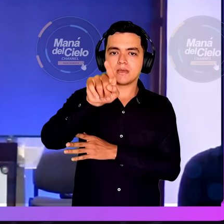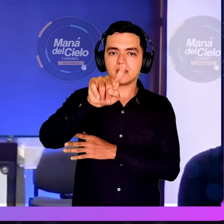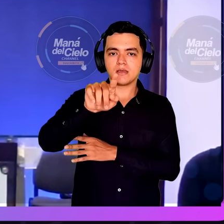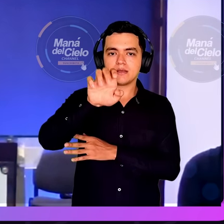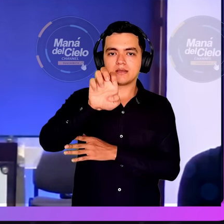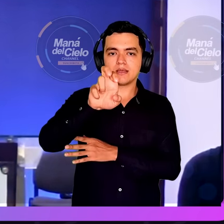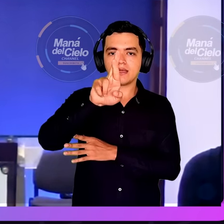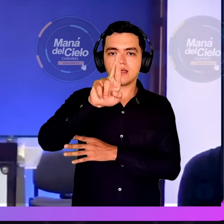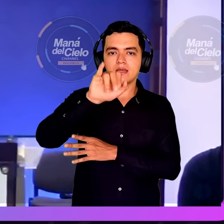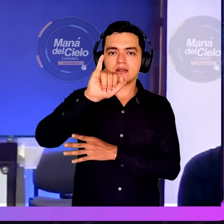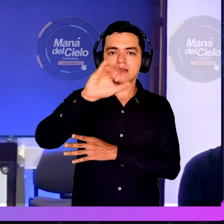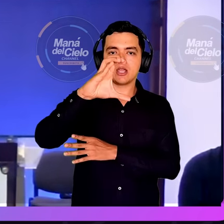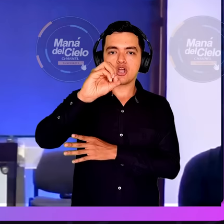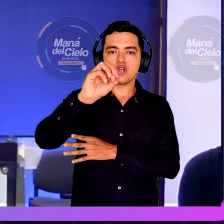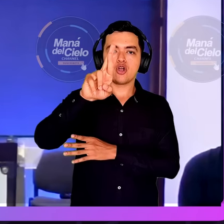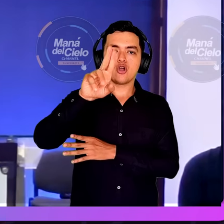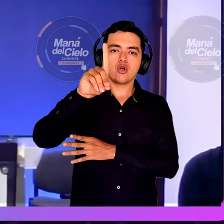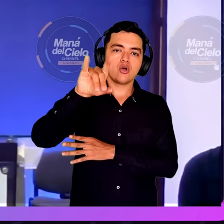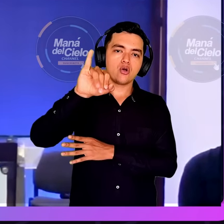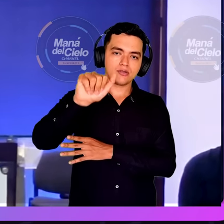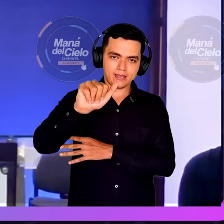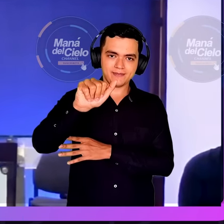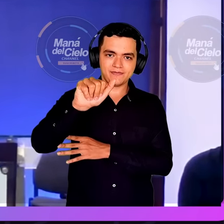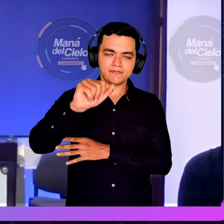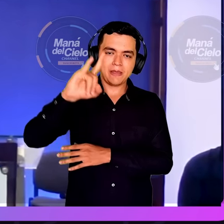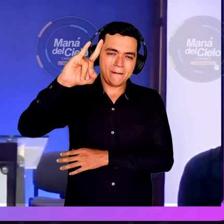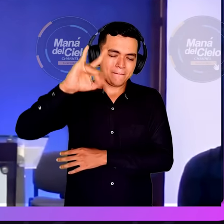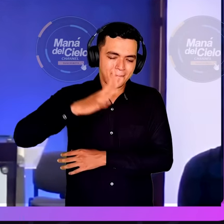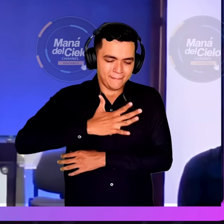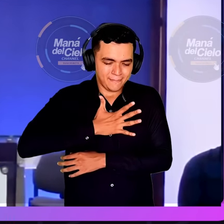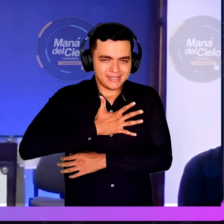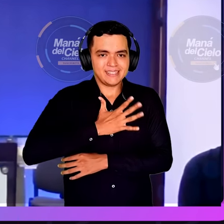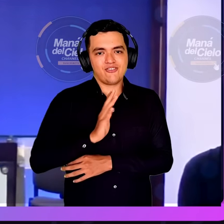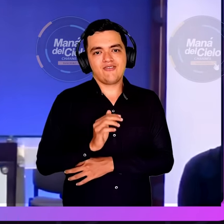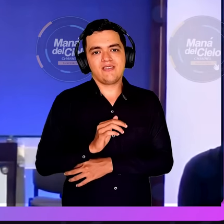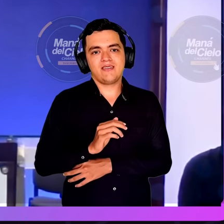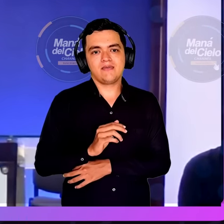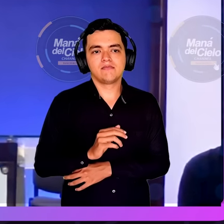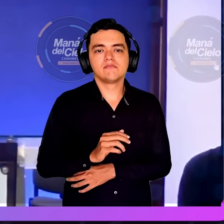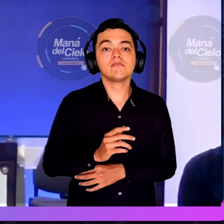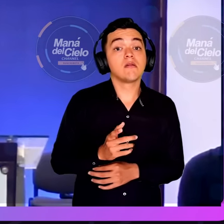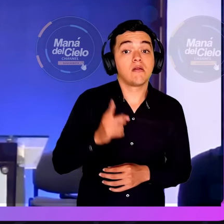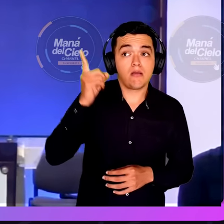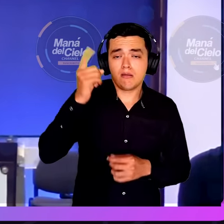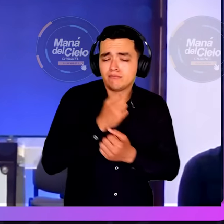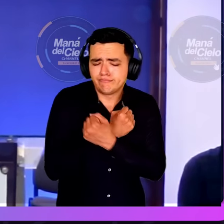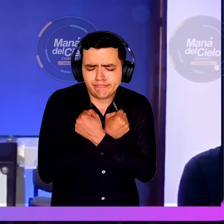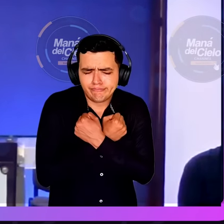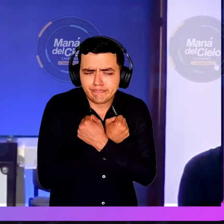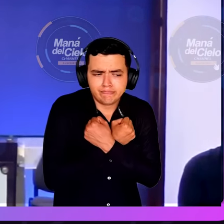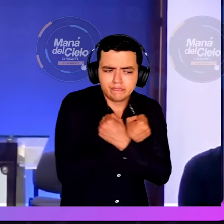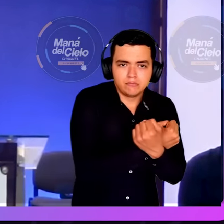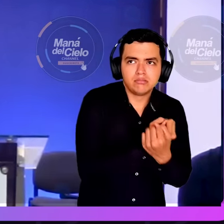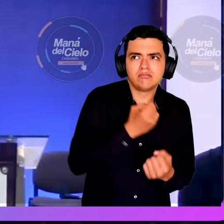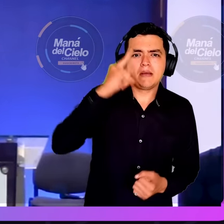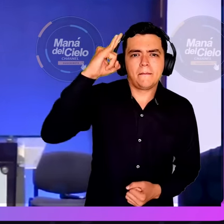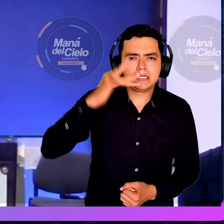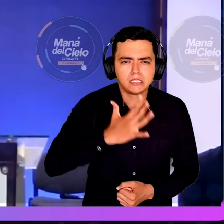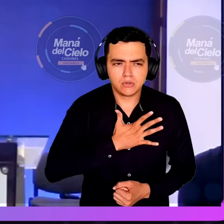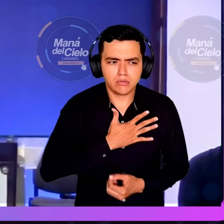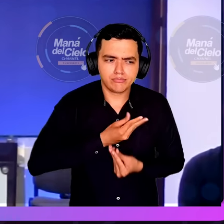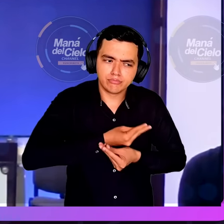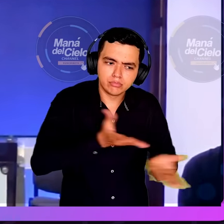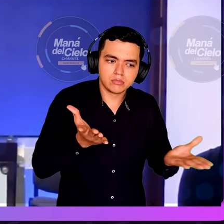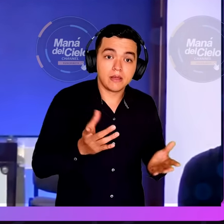Cuidado con cansar al Señor. A veces abusamos de su misericordia. Como Él todavía está en su trono de gracia y